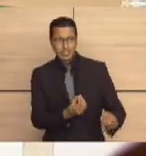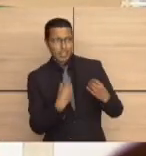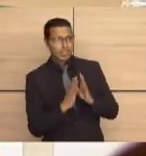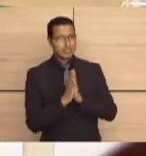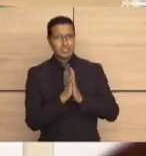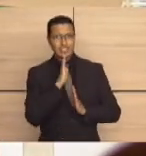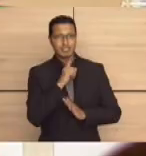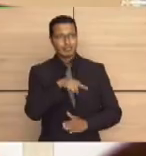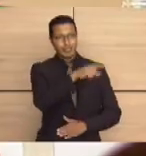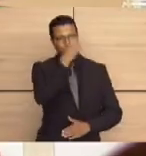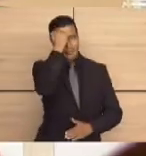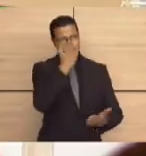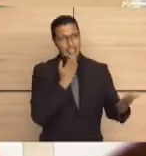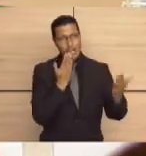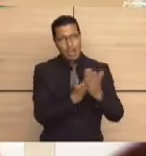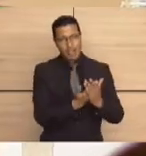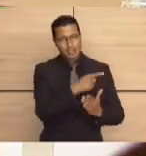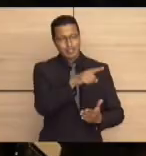ustedes.